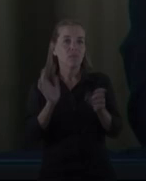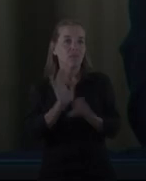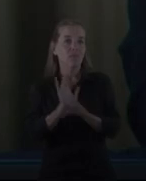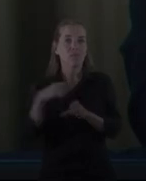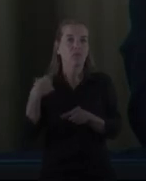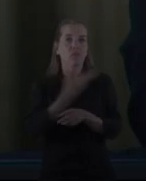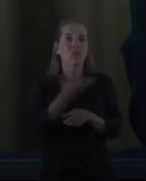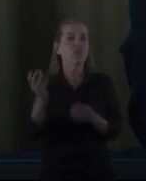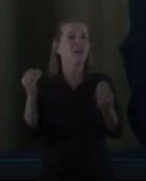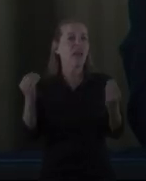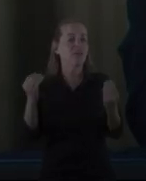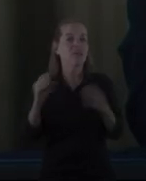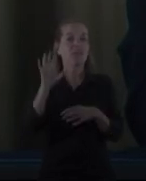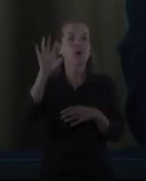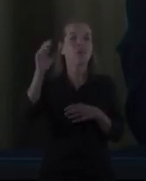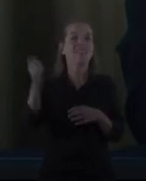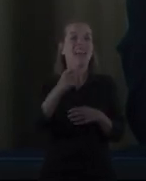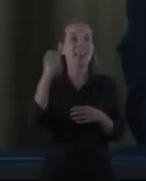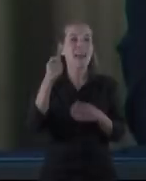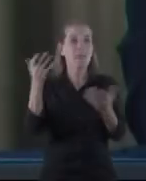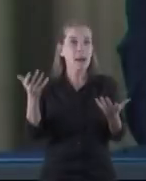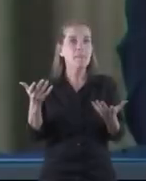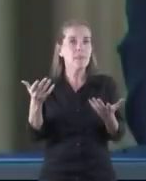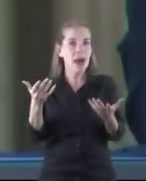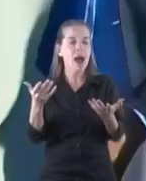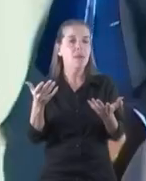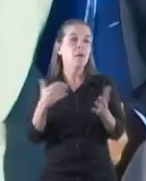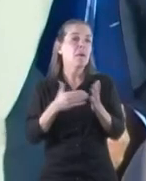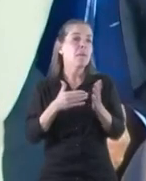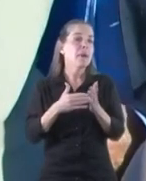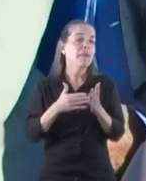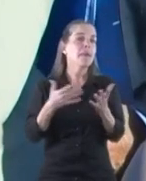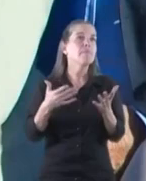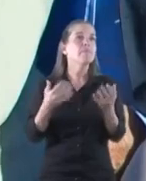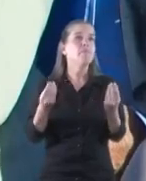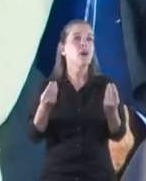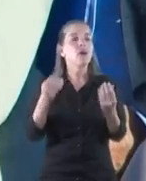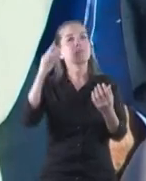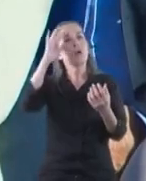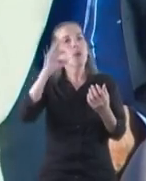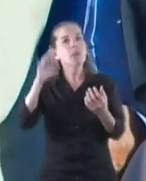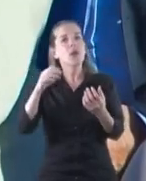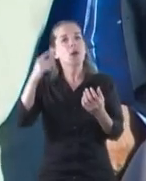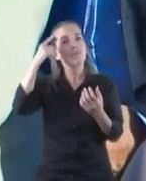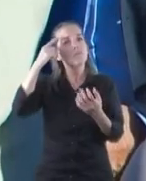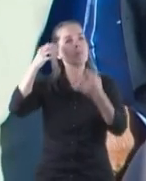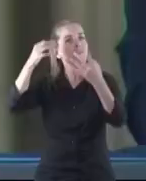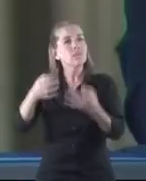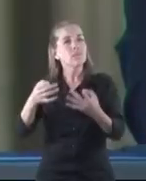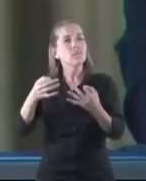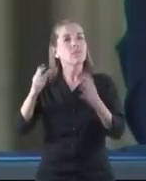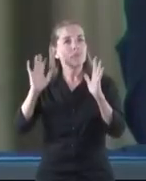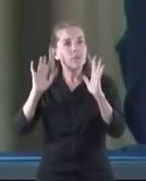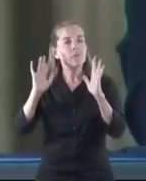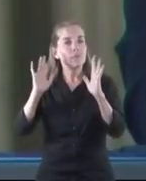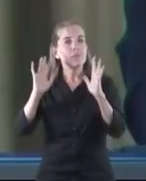que en la provincia de La Pampa, por una concepción ideológica, por una convicción, miramos de la